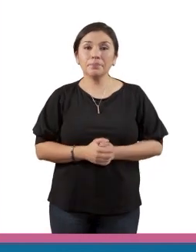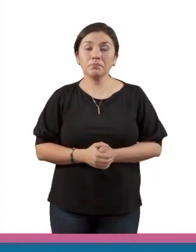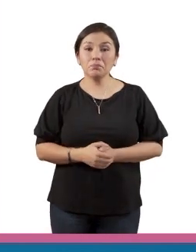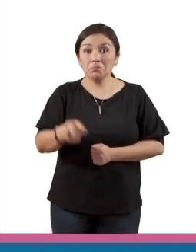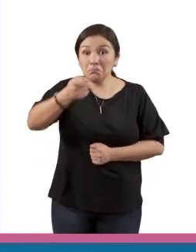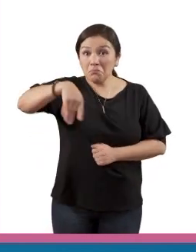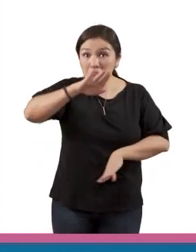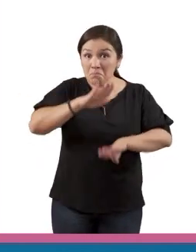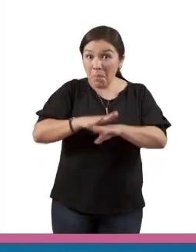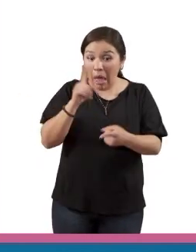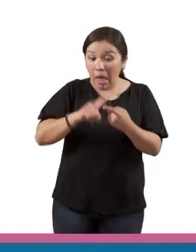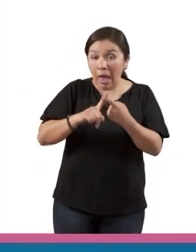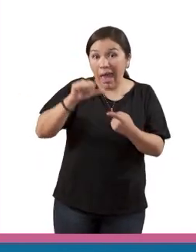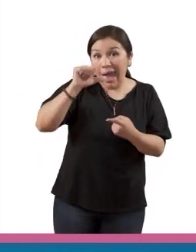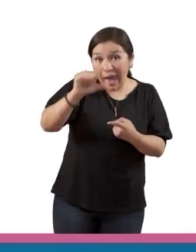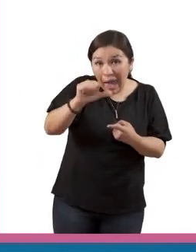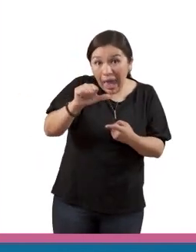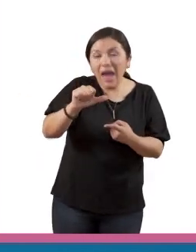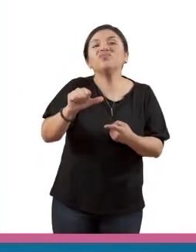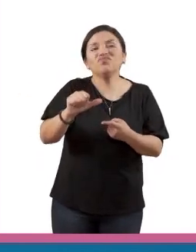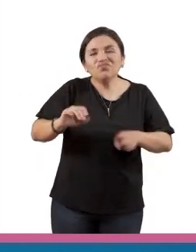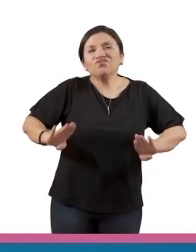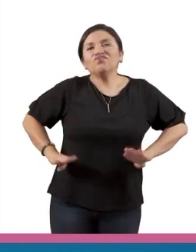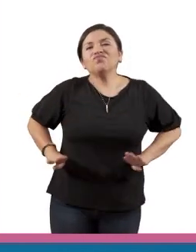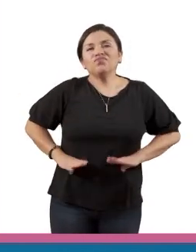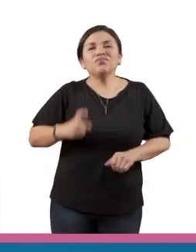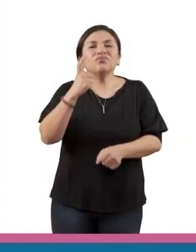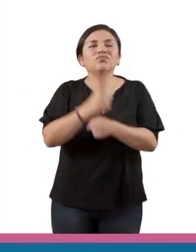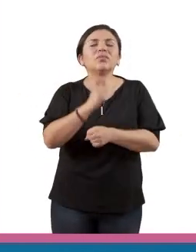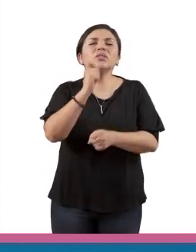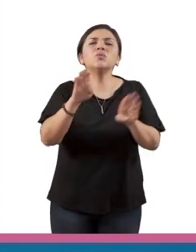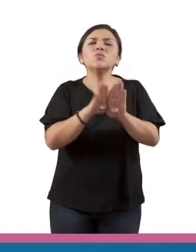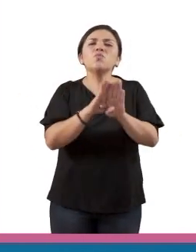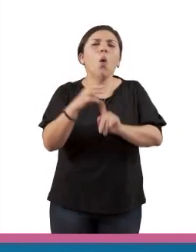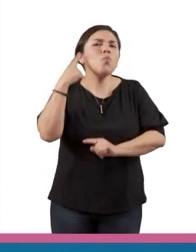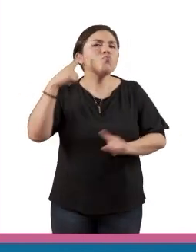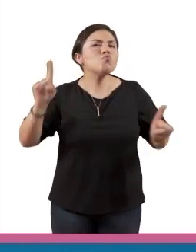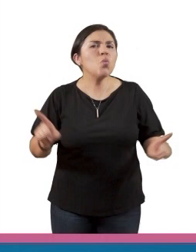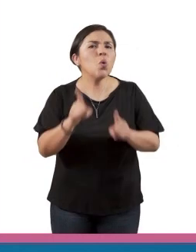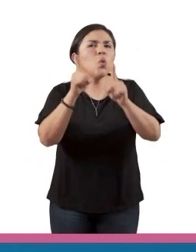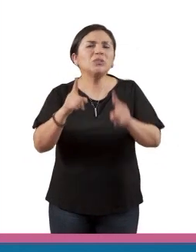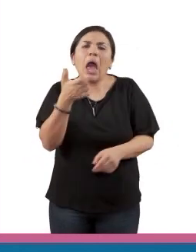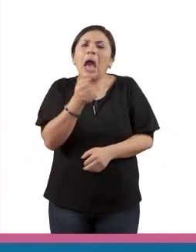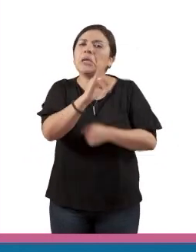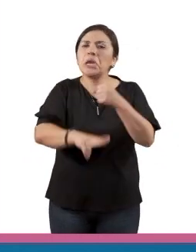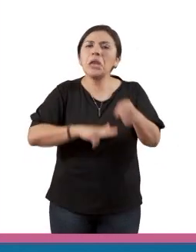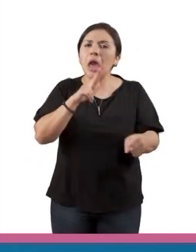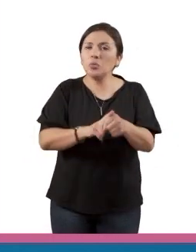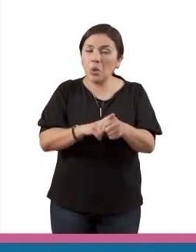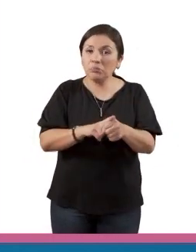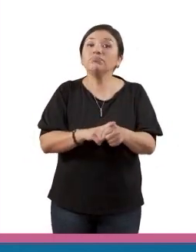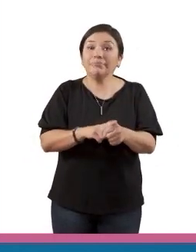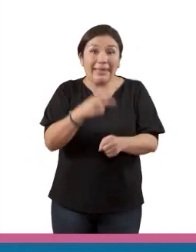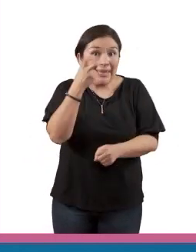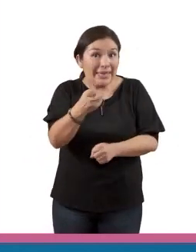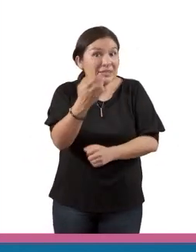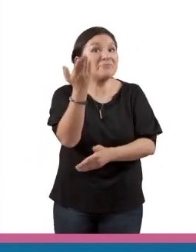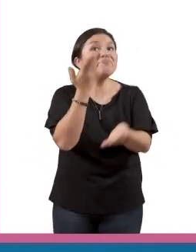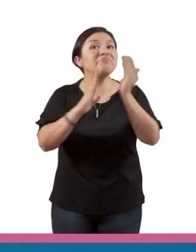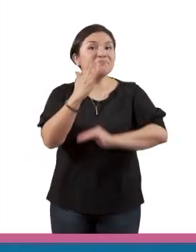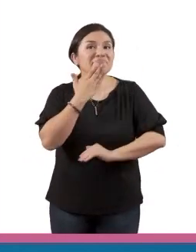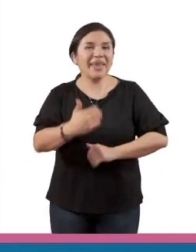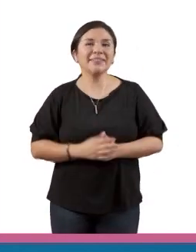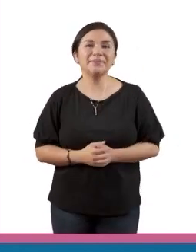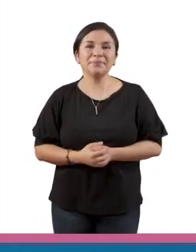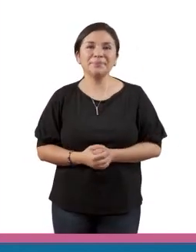Quienes obtuvieron la mayoría de letras A se destacan por su aptitud musical por naturaleza. En eso se